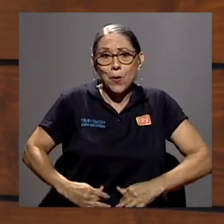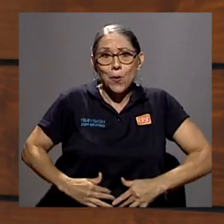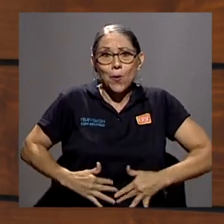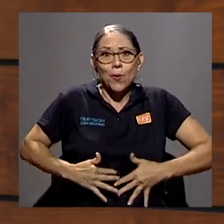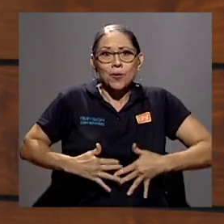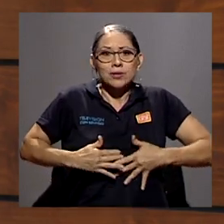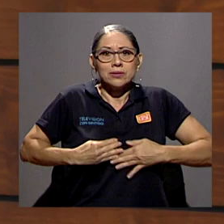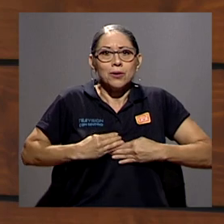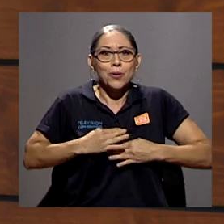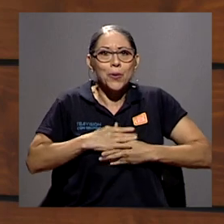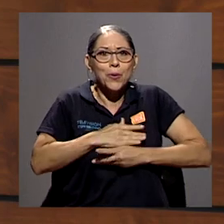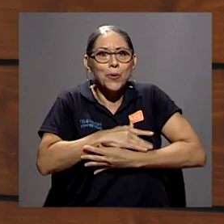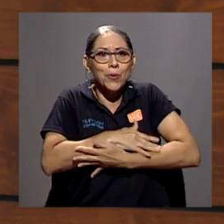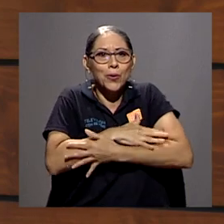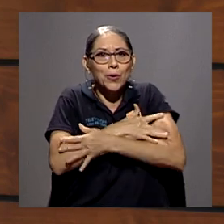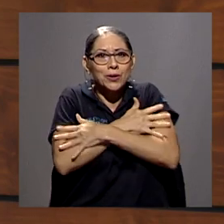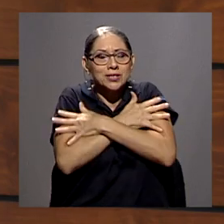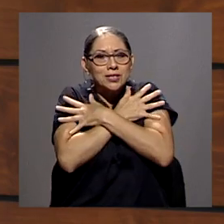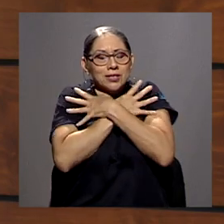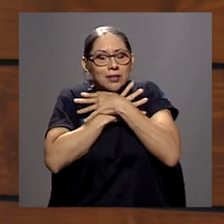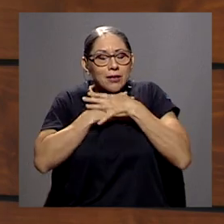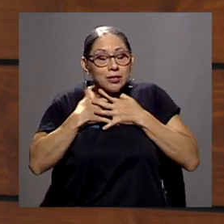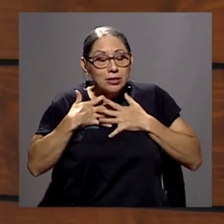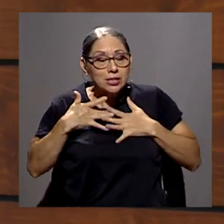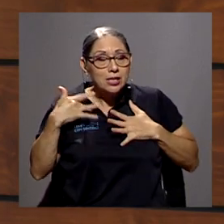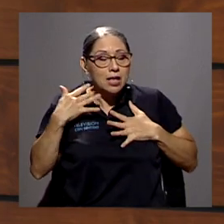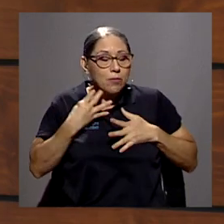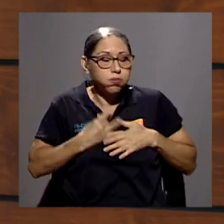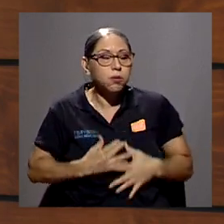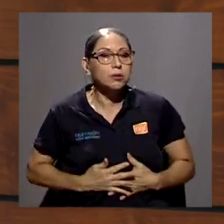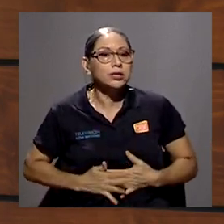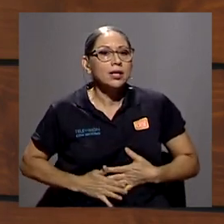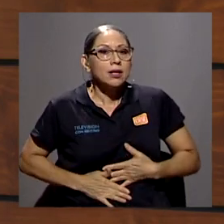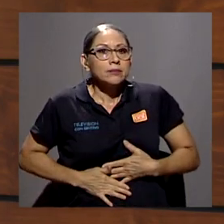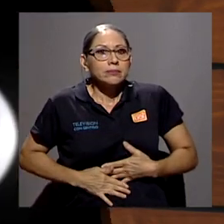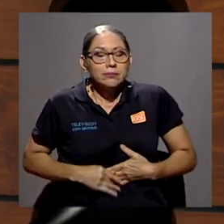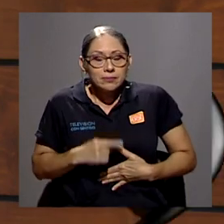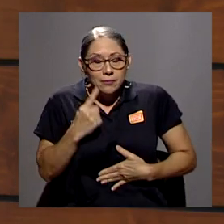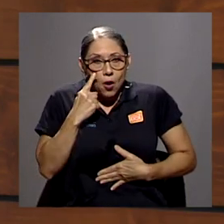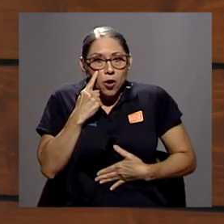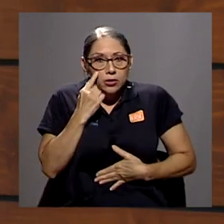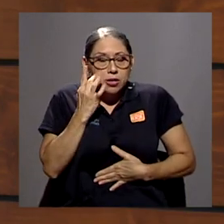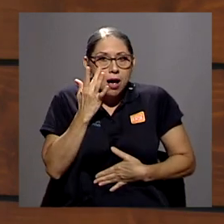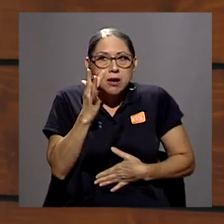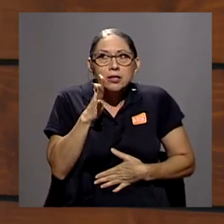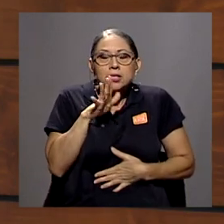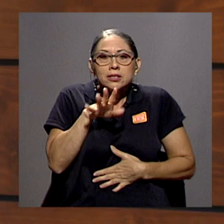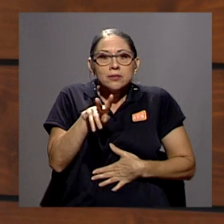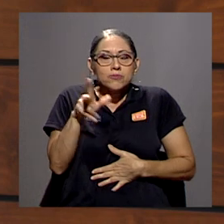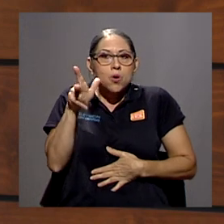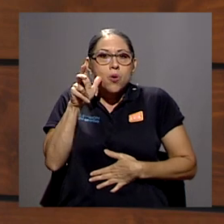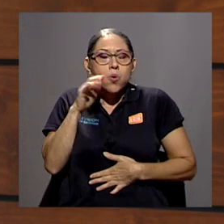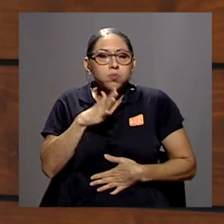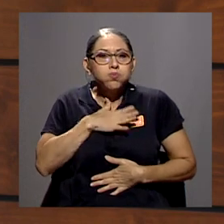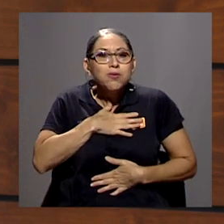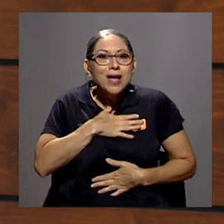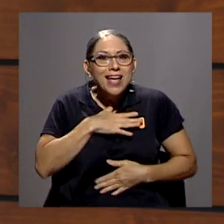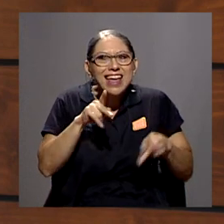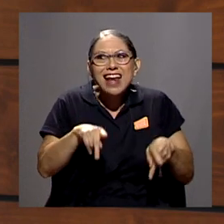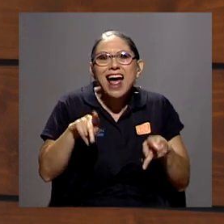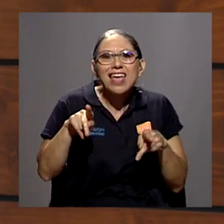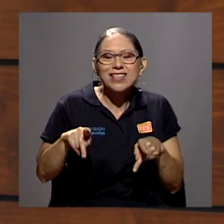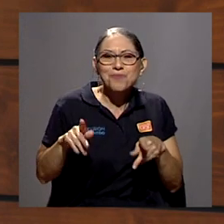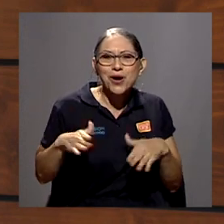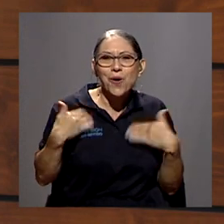bajonazo en la presión que hasta que le pega en el estómago y los ojos le brillan y la gente se pone contenta e inclusive empieza a hacer sonidos